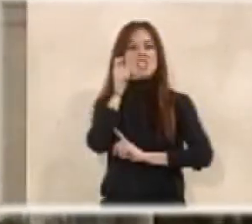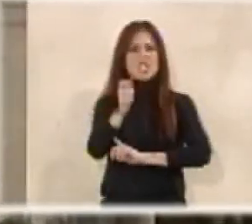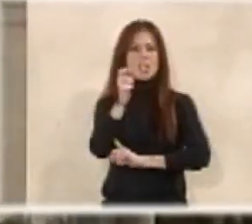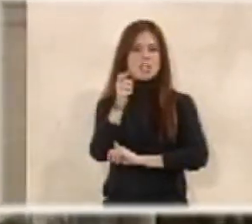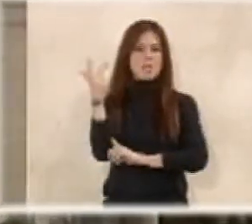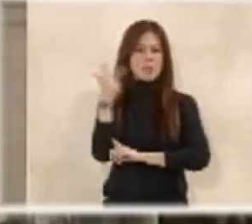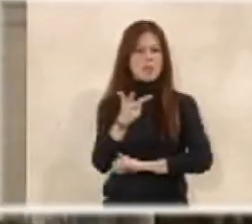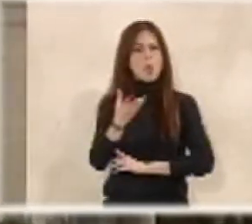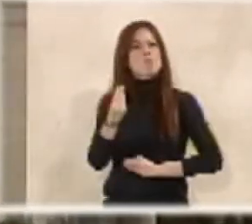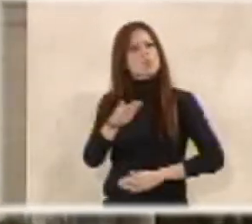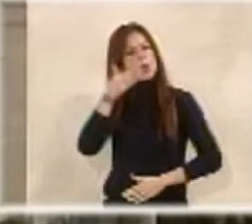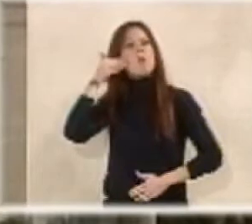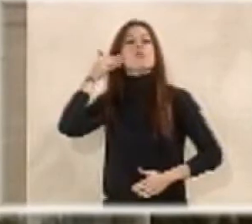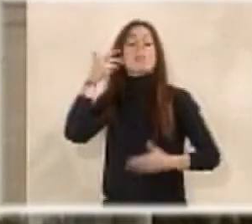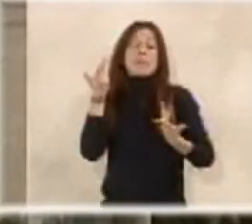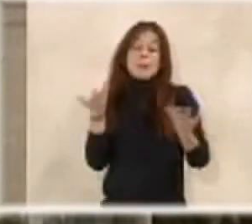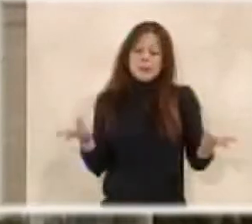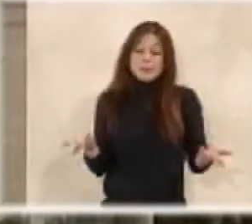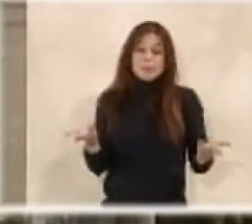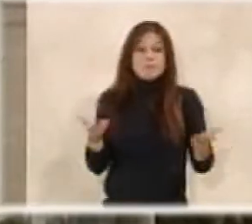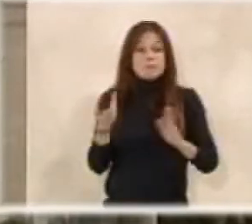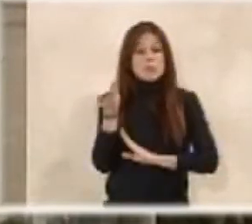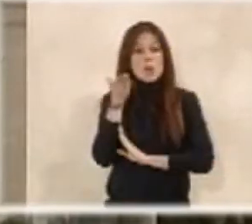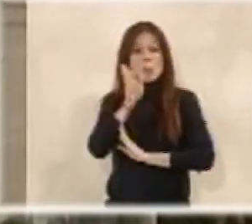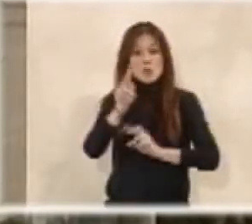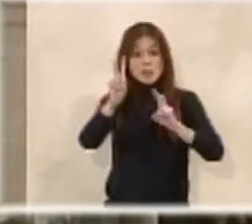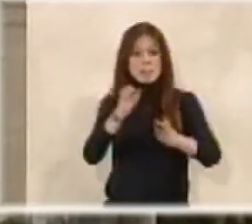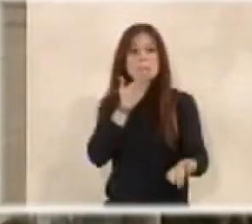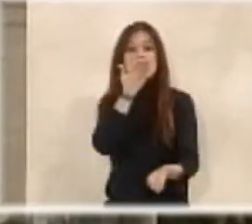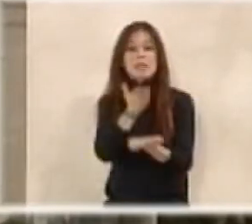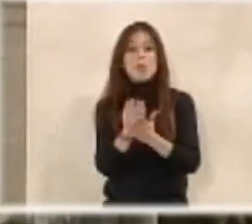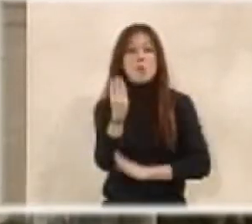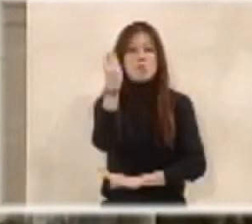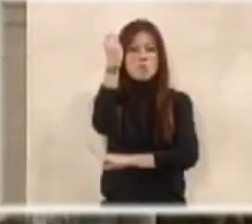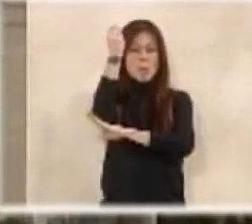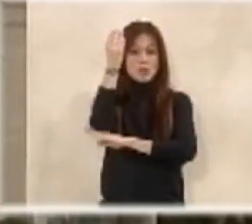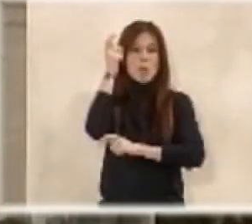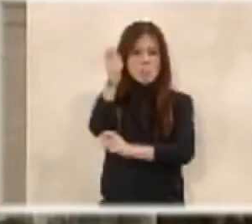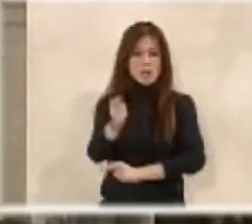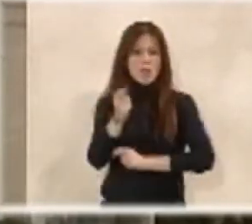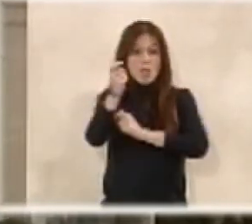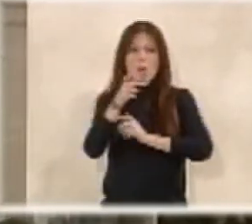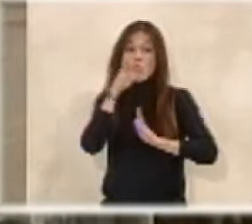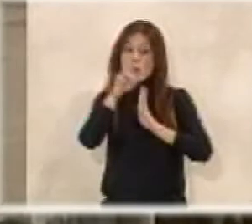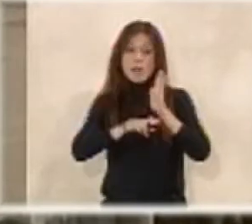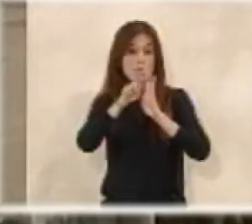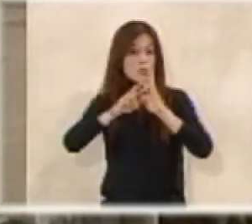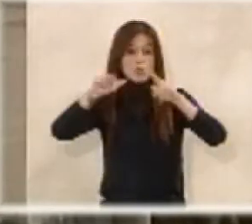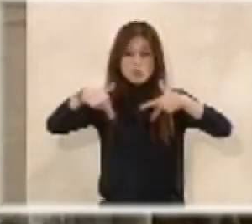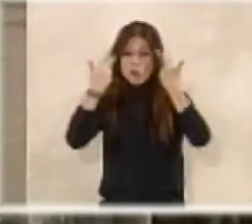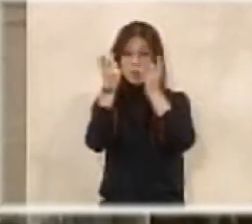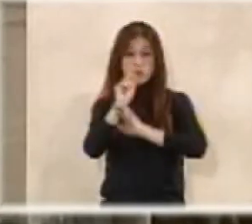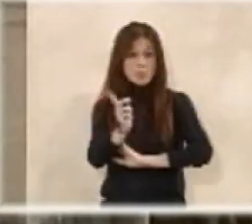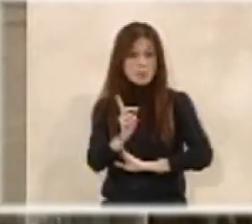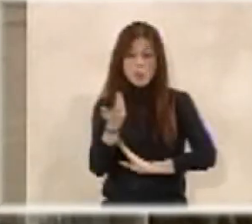Pescadería, mucha honra, pero que se trata de una moción sobre petición de monumento al pescador y que, como el reglamento no permite que